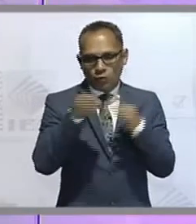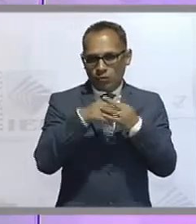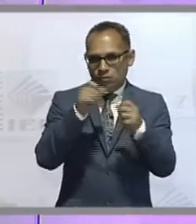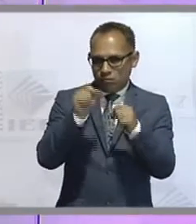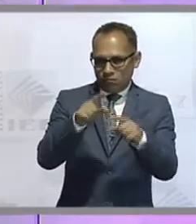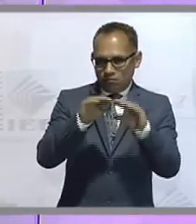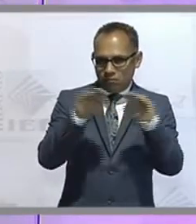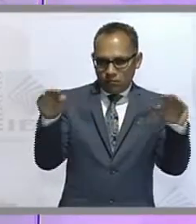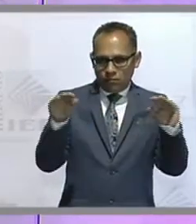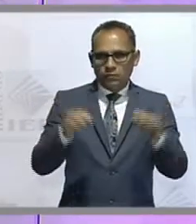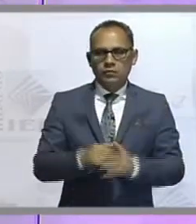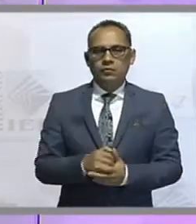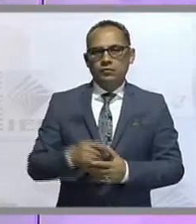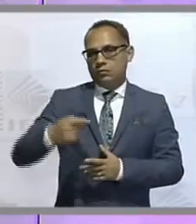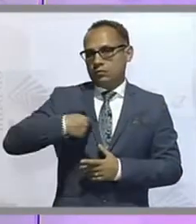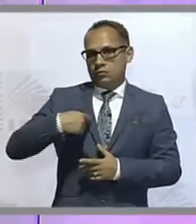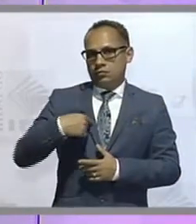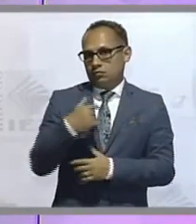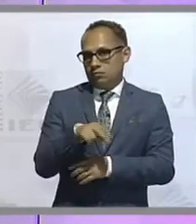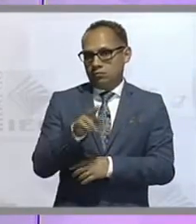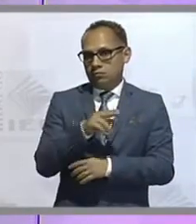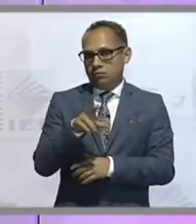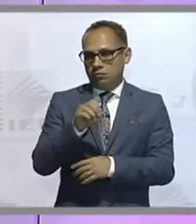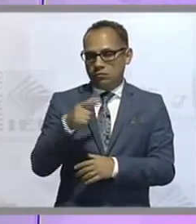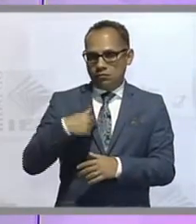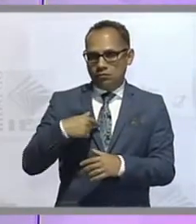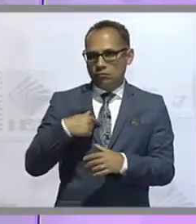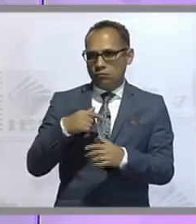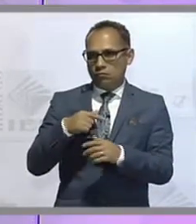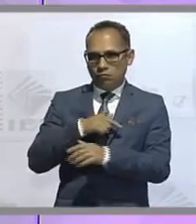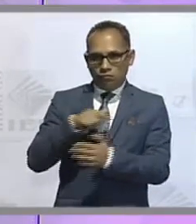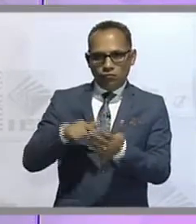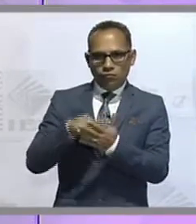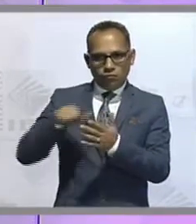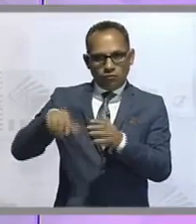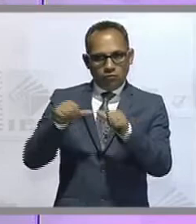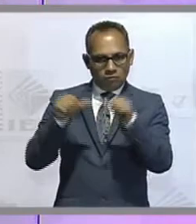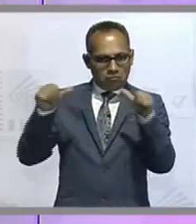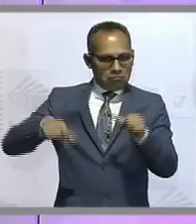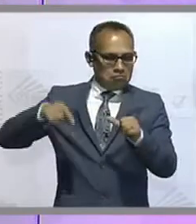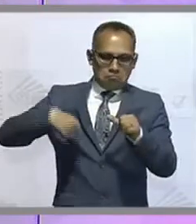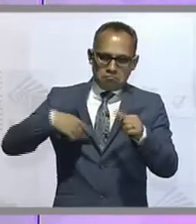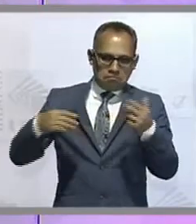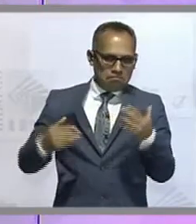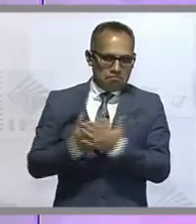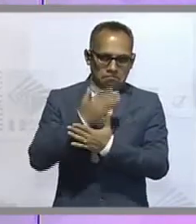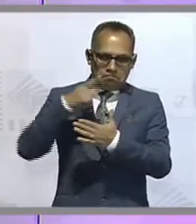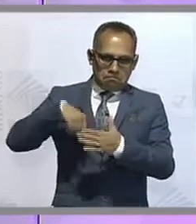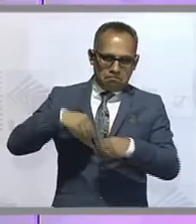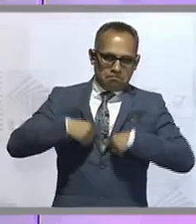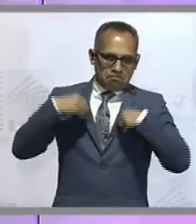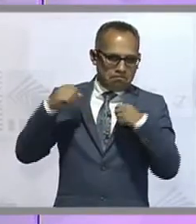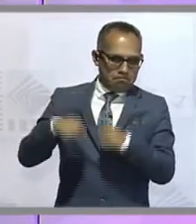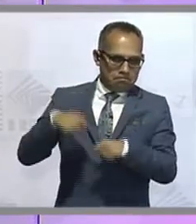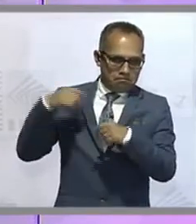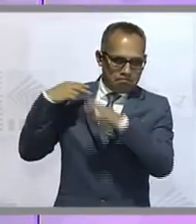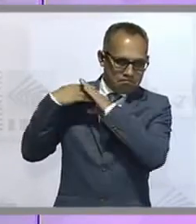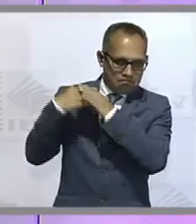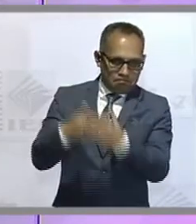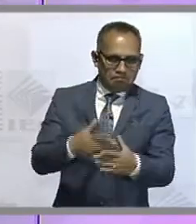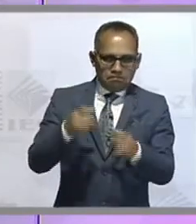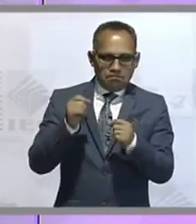orgullosamente hijo de comerciantes soy de actopan hidalgo toda la vida he estado aquí estudié la licenciatura en